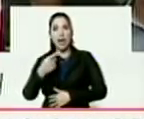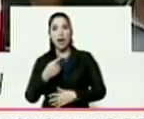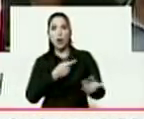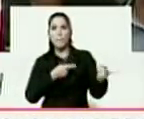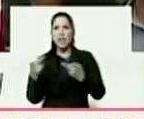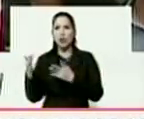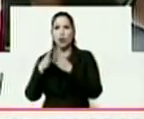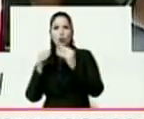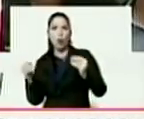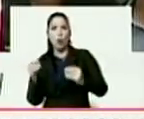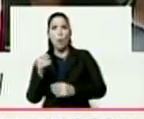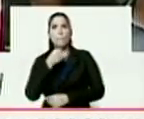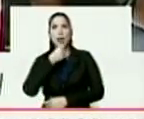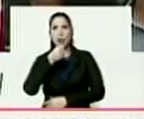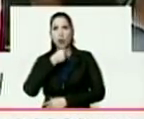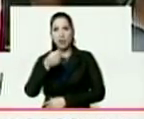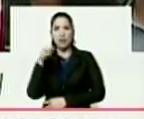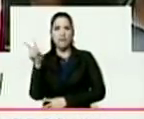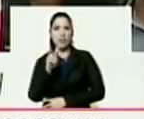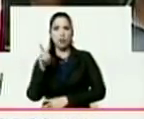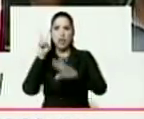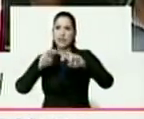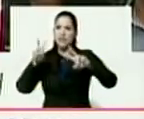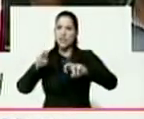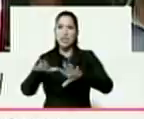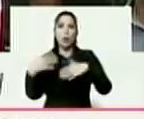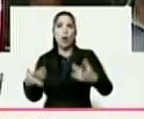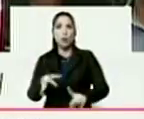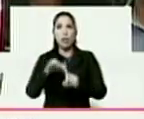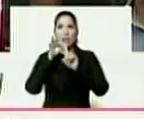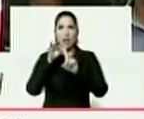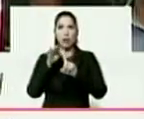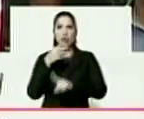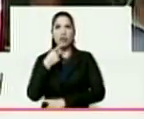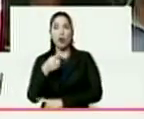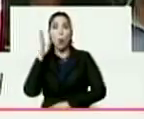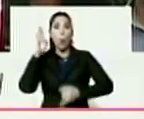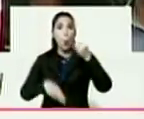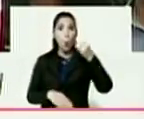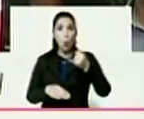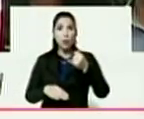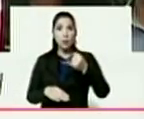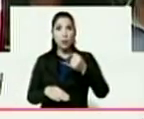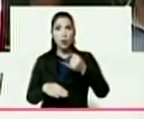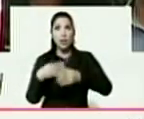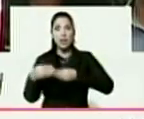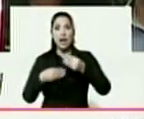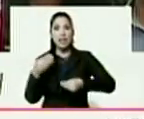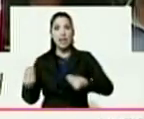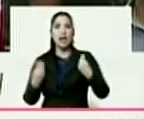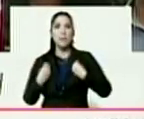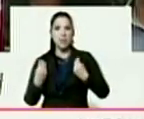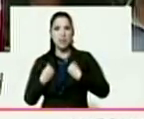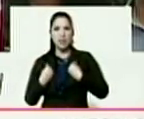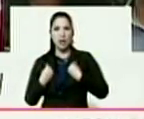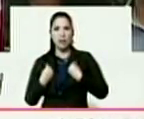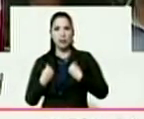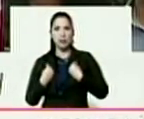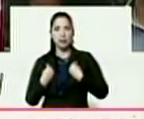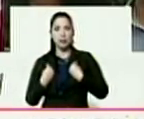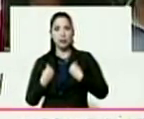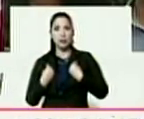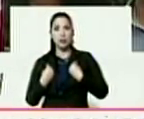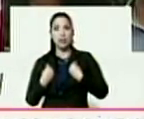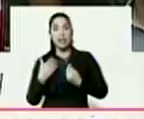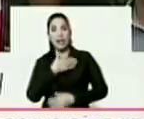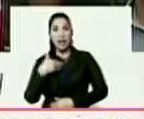venezuela ya todas las periodistas que revisen que cuando le eligieron dijo que lo último que haría en su vida sería aspirar la reelección que son un